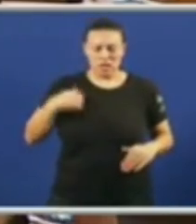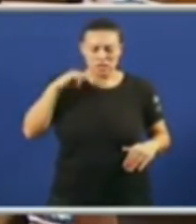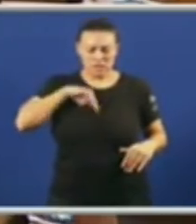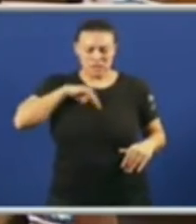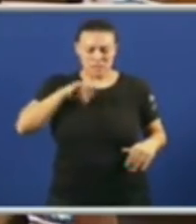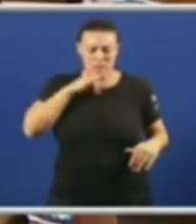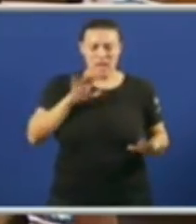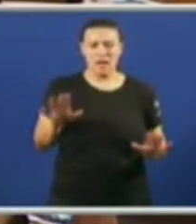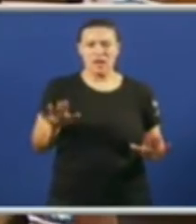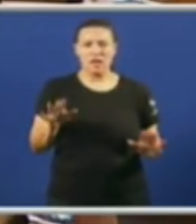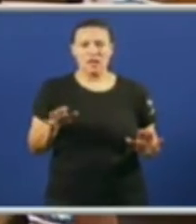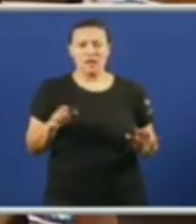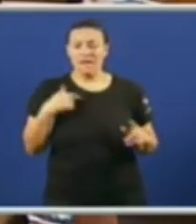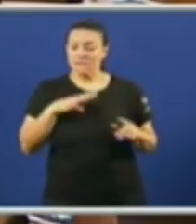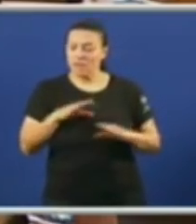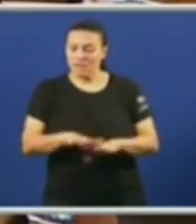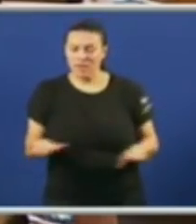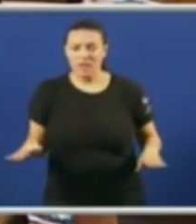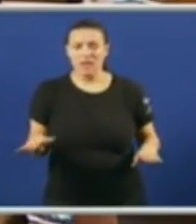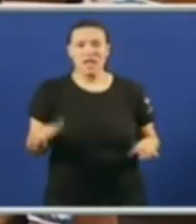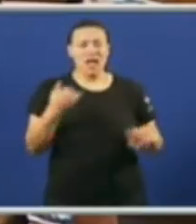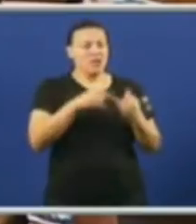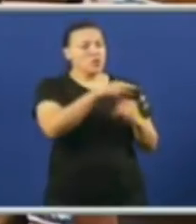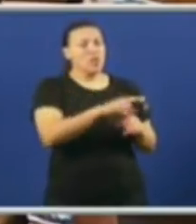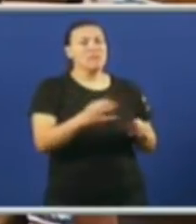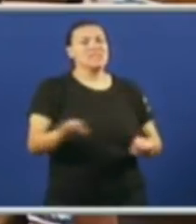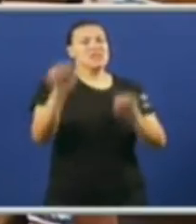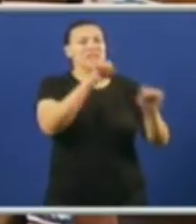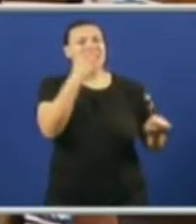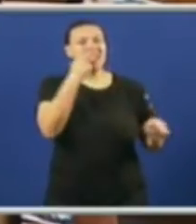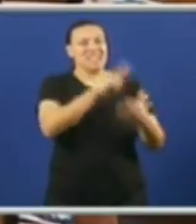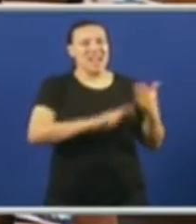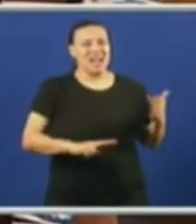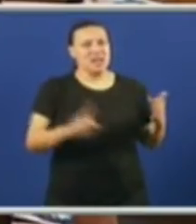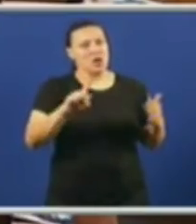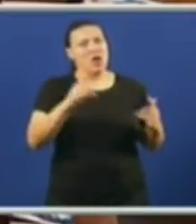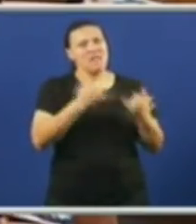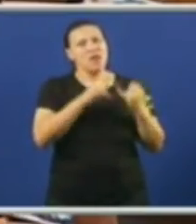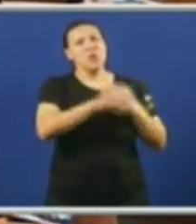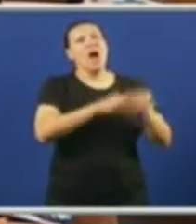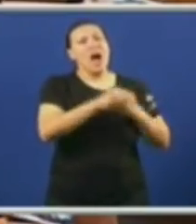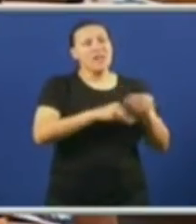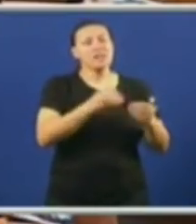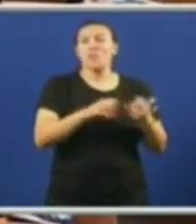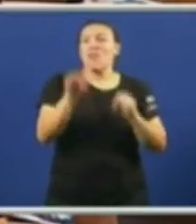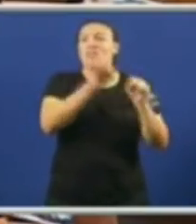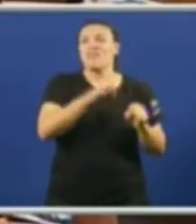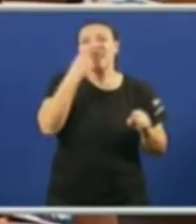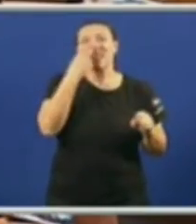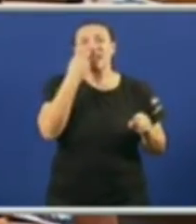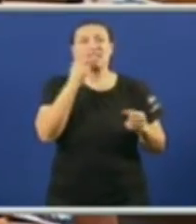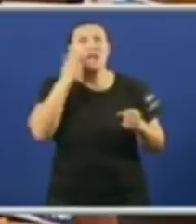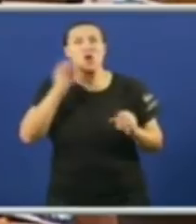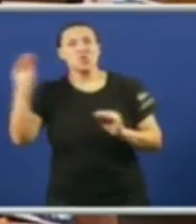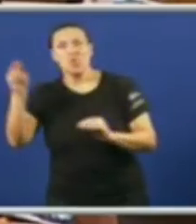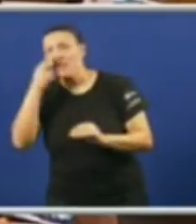absolutamente acomplexada co señor Rajoy, e en vez de estar defendendo o interese de Galiza, pois efectivamente estará defendendo os intereses do señor